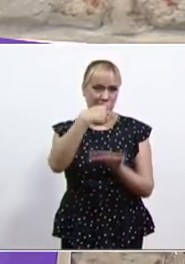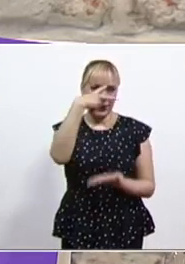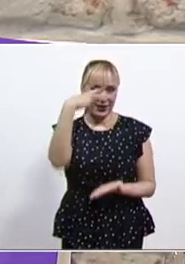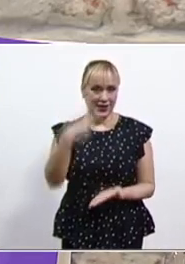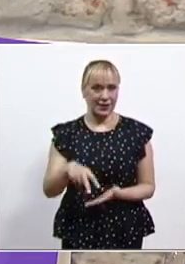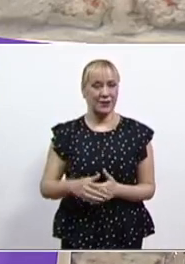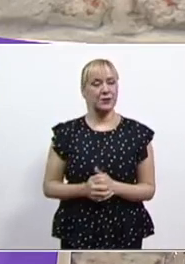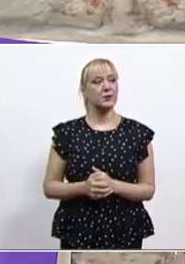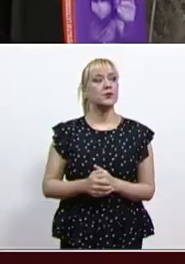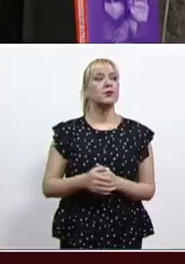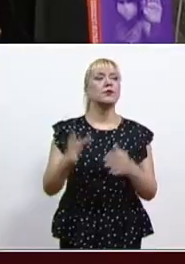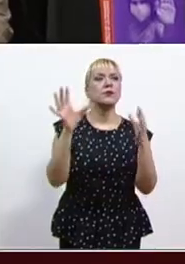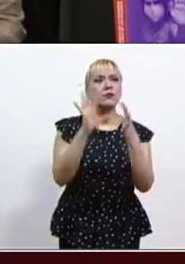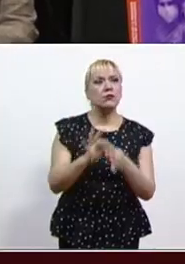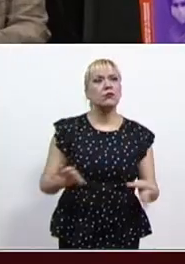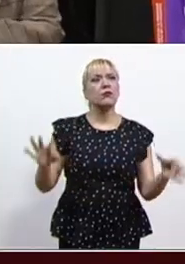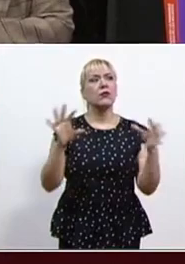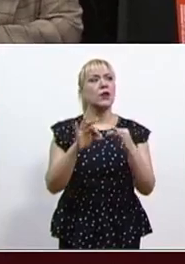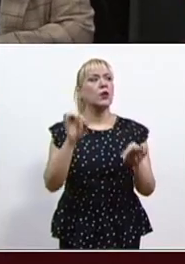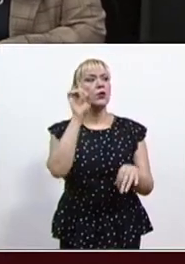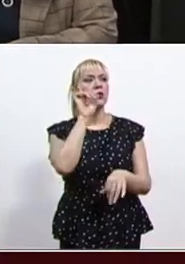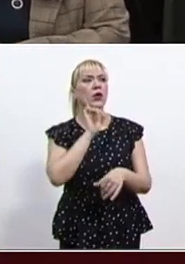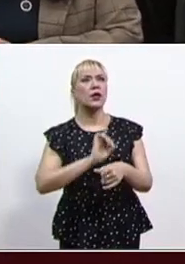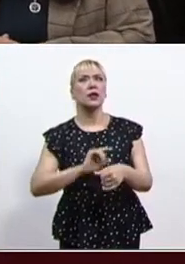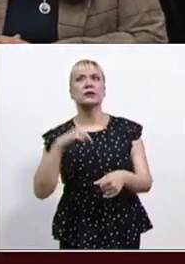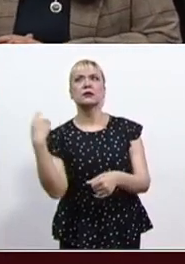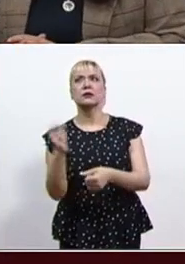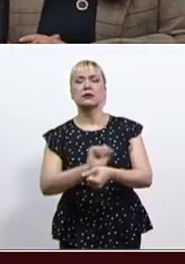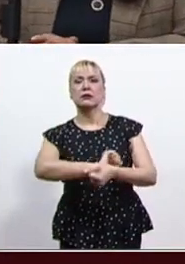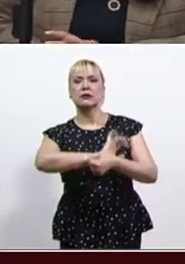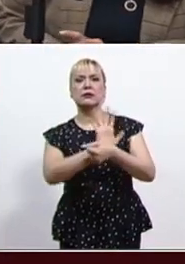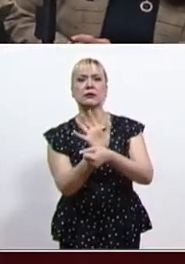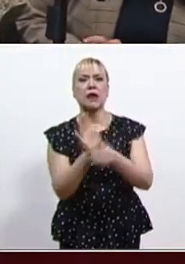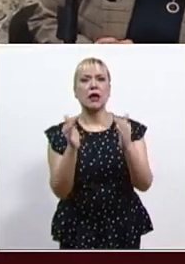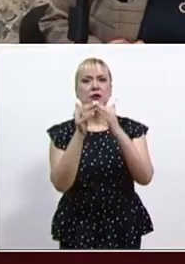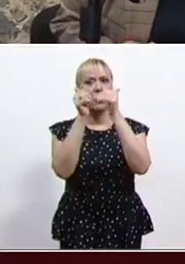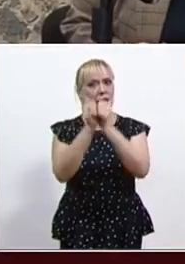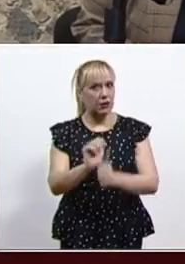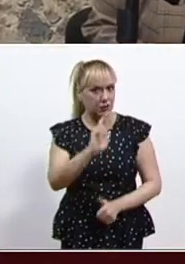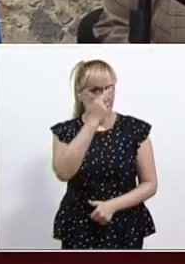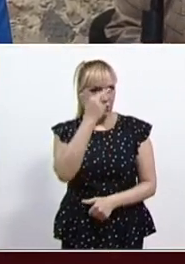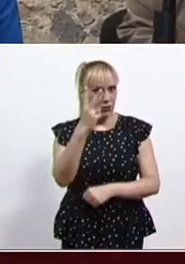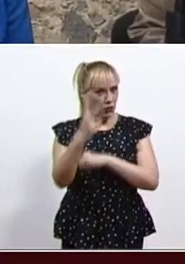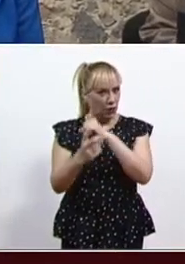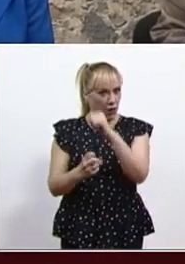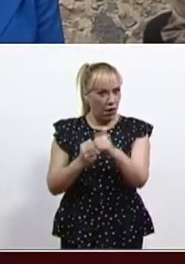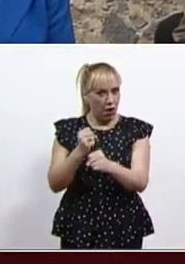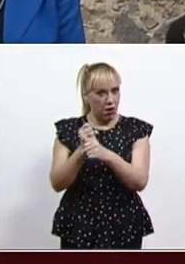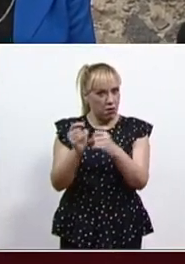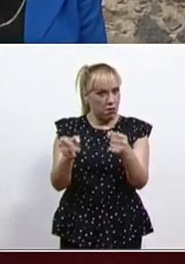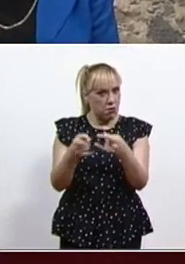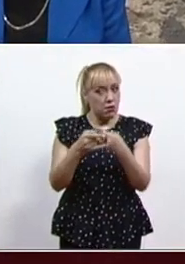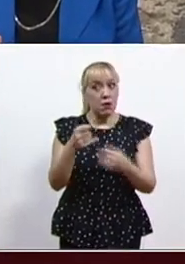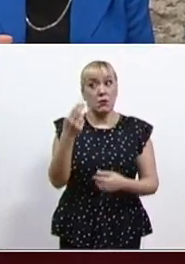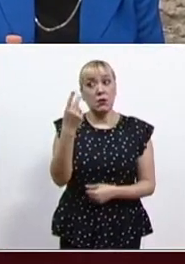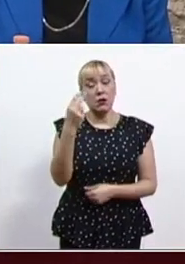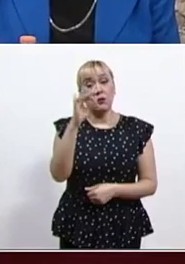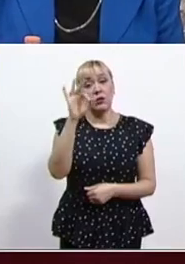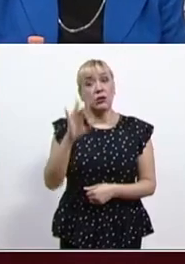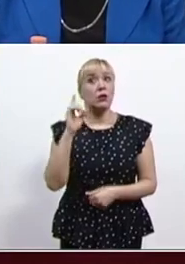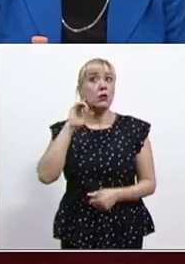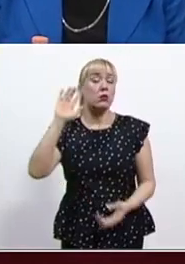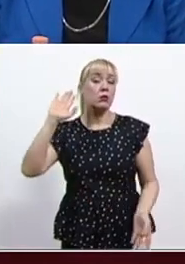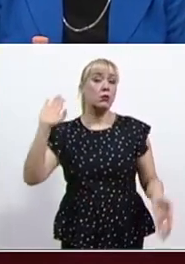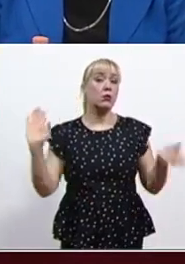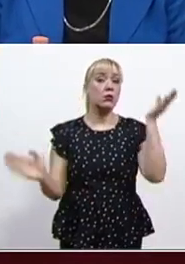donde se ha señalado que el confinamiento por COVID-19 exacerbó la violencia contra las mujeres en un 25% a nivel